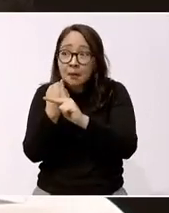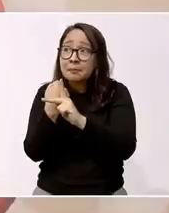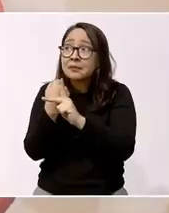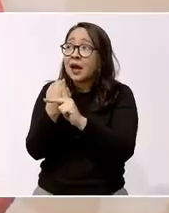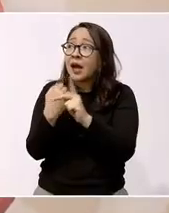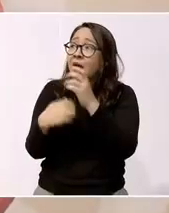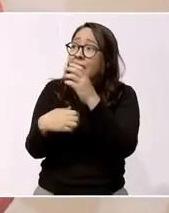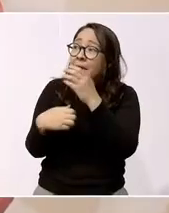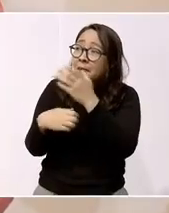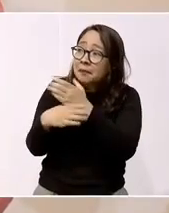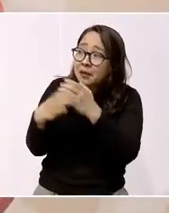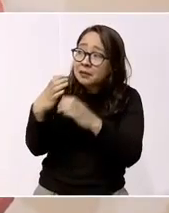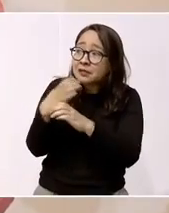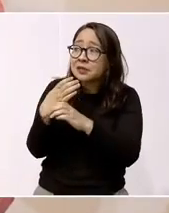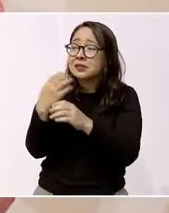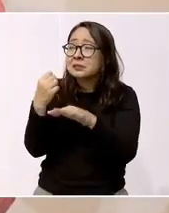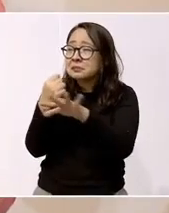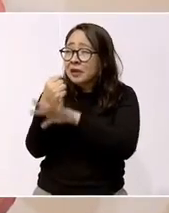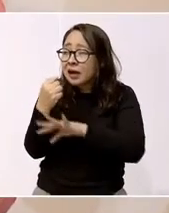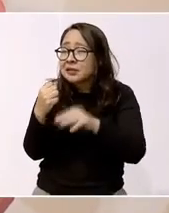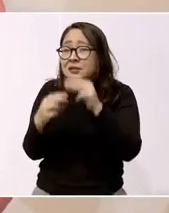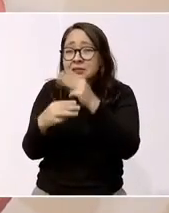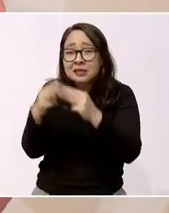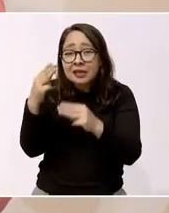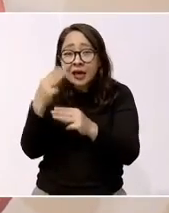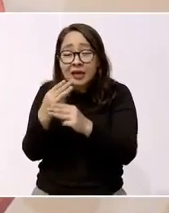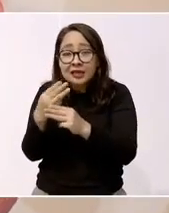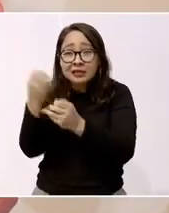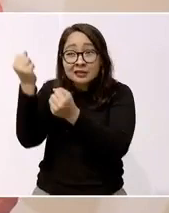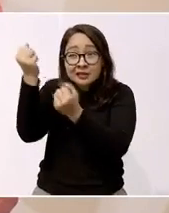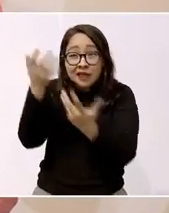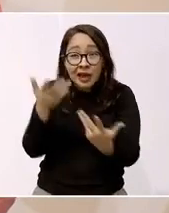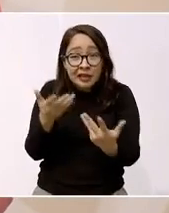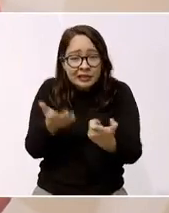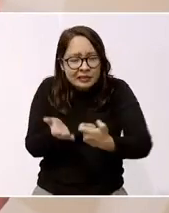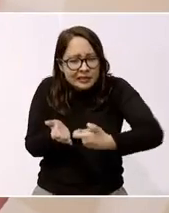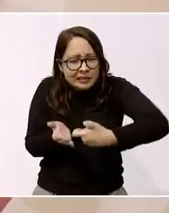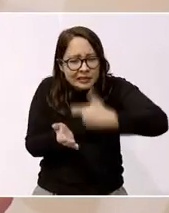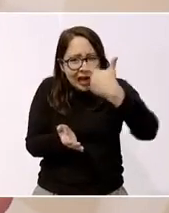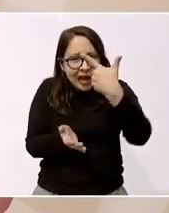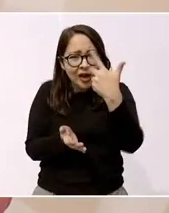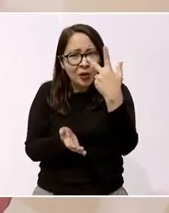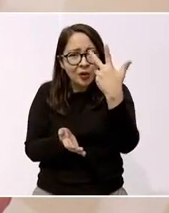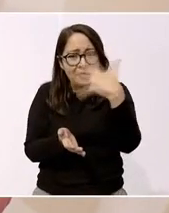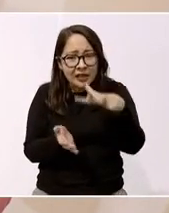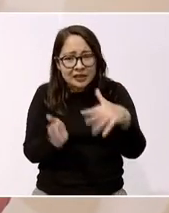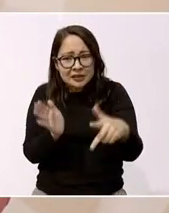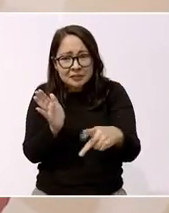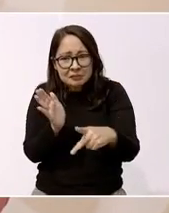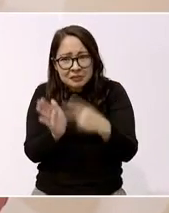básicos, las mercancías, 10 veces en transporte.